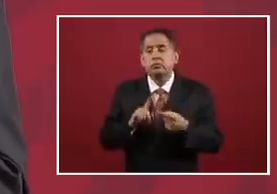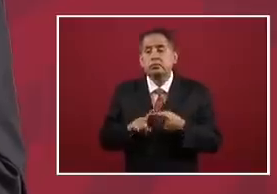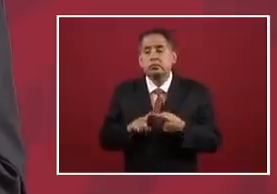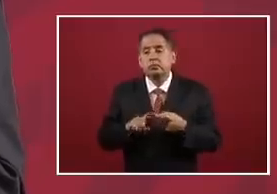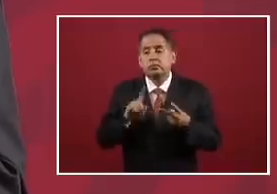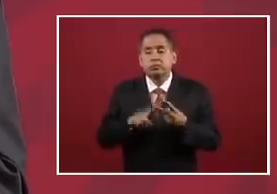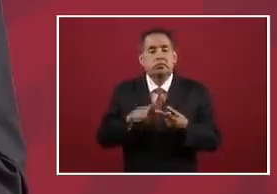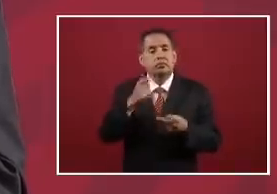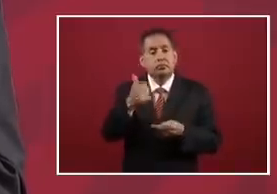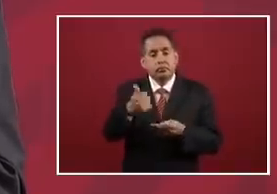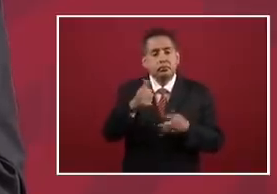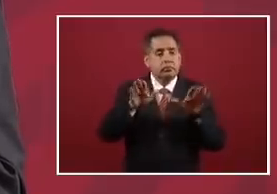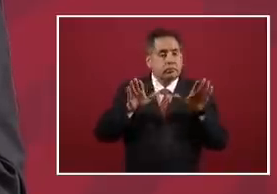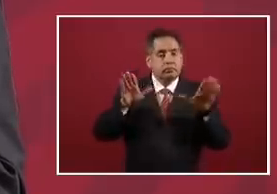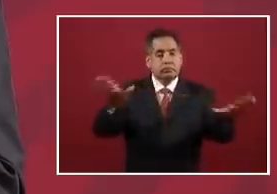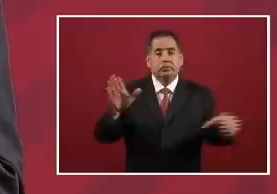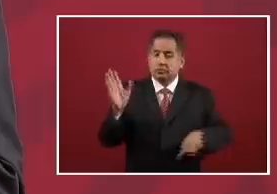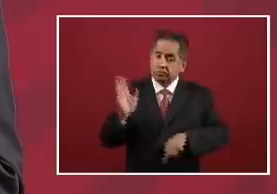6 aviones,